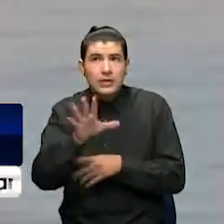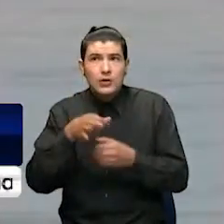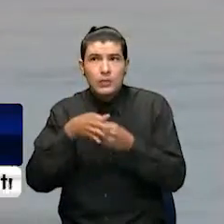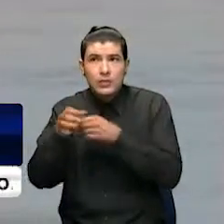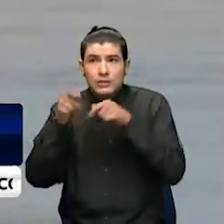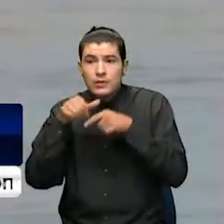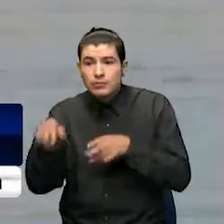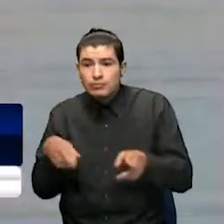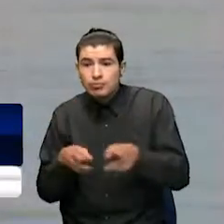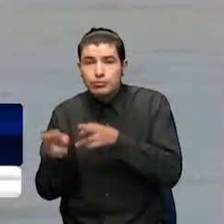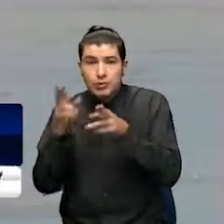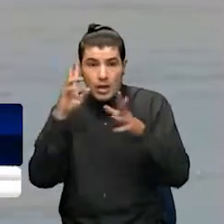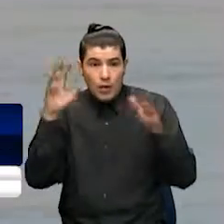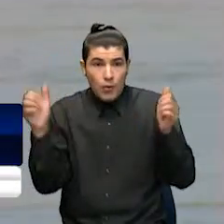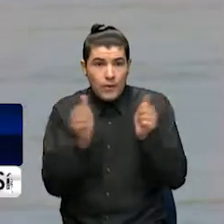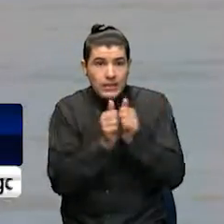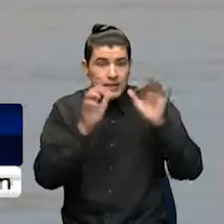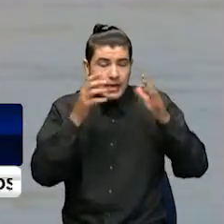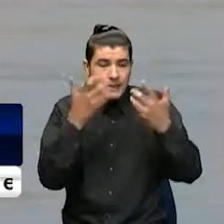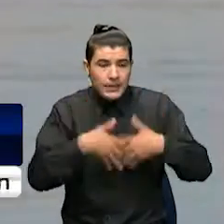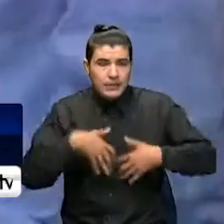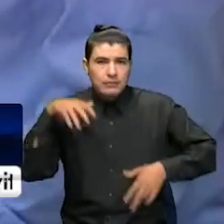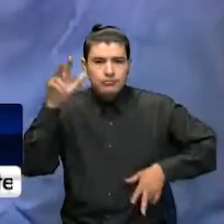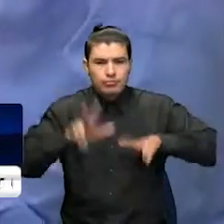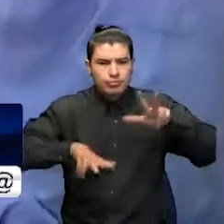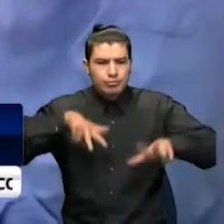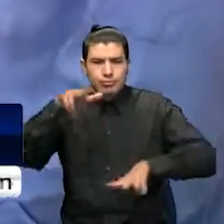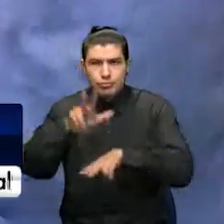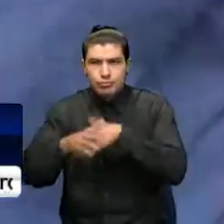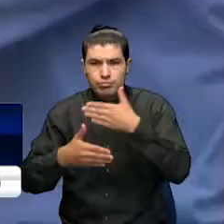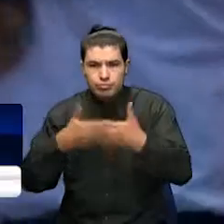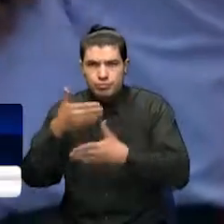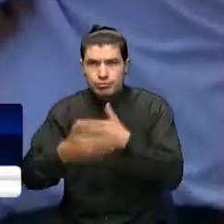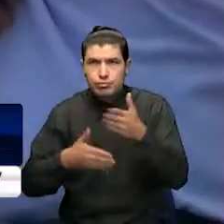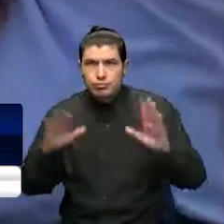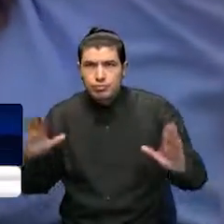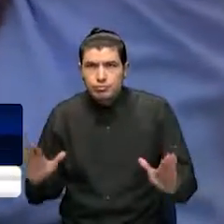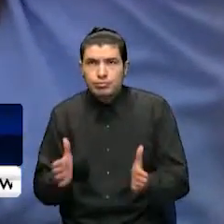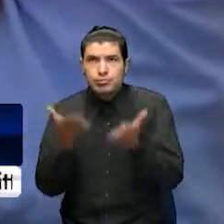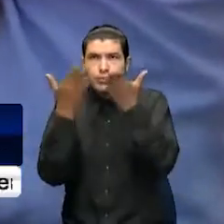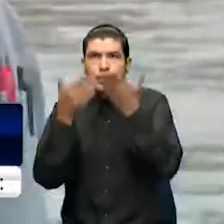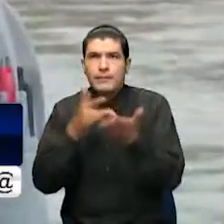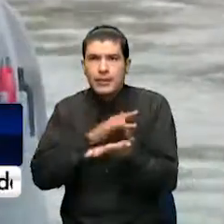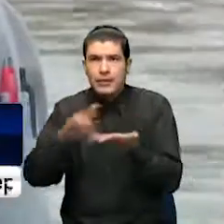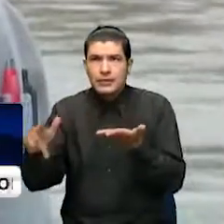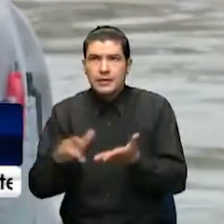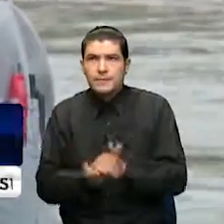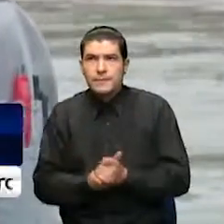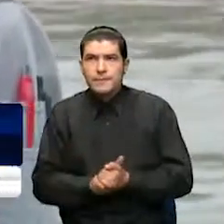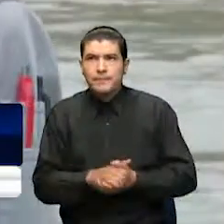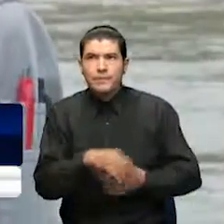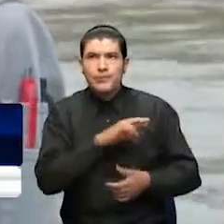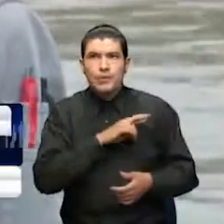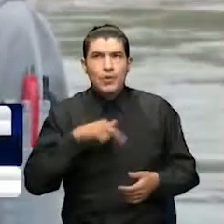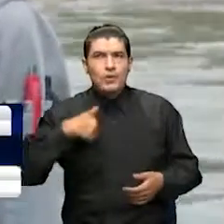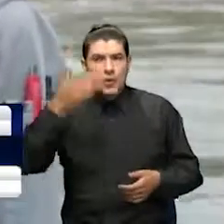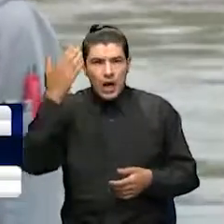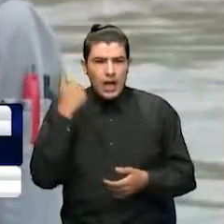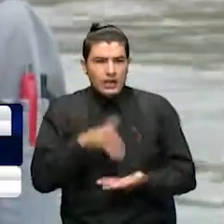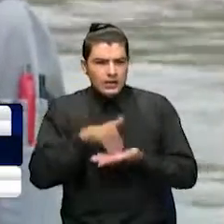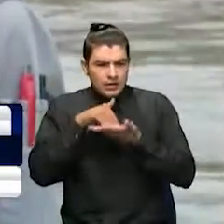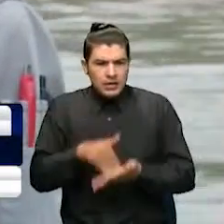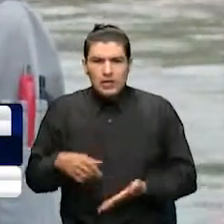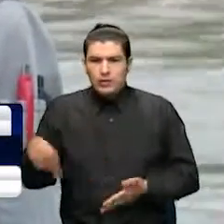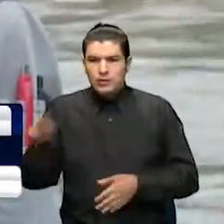entorno del río junto a Ecopetrol han logrado poco a poco superar la emergencia. Hemos logrado empoderarlos para